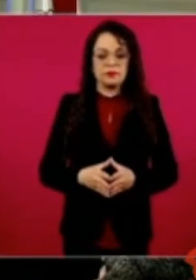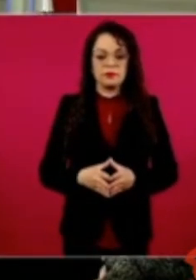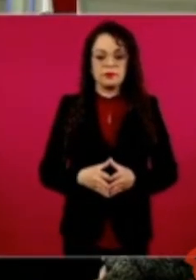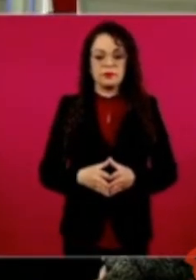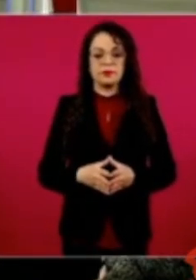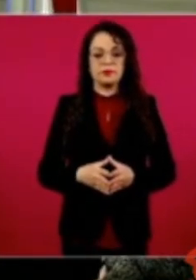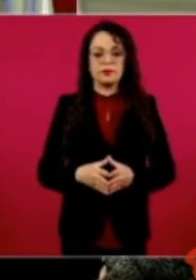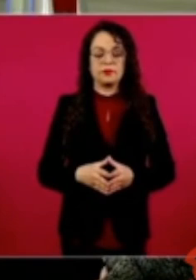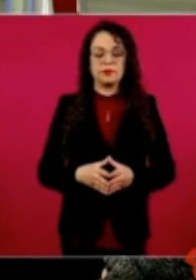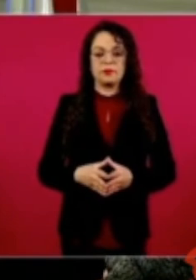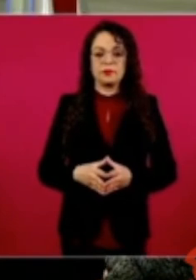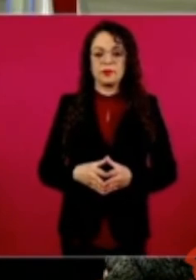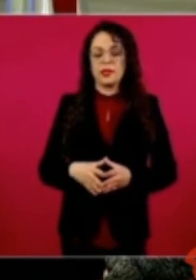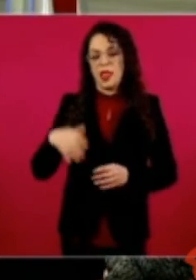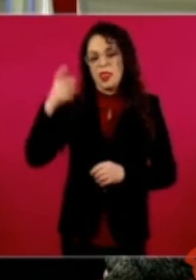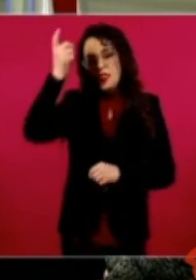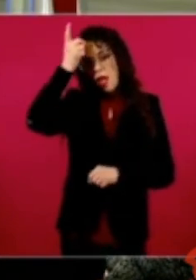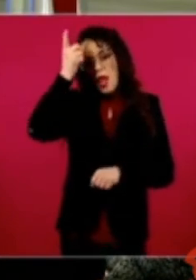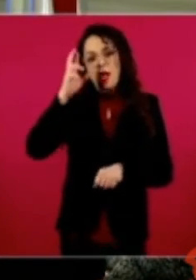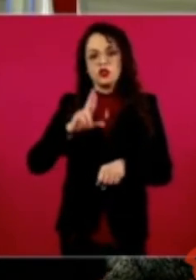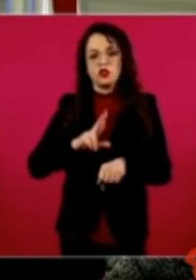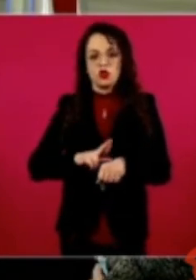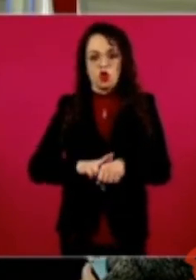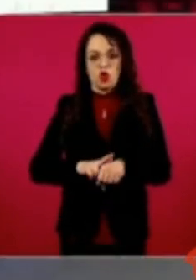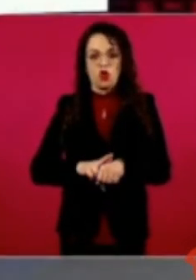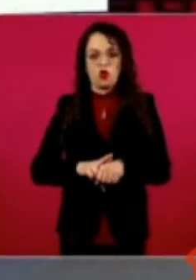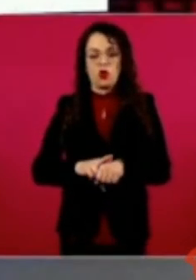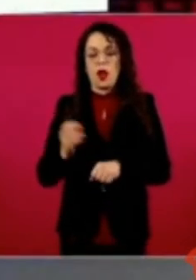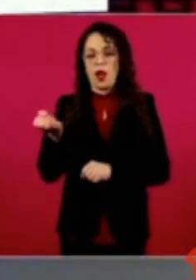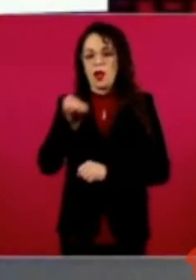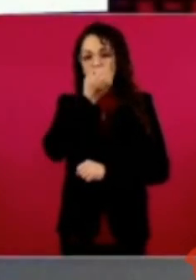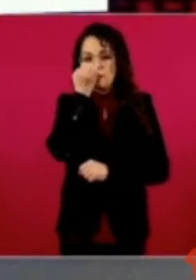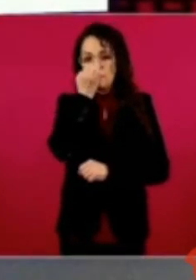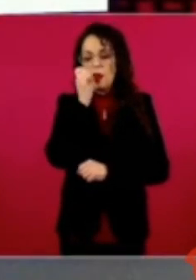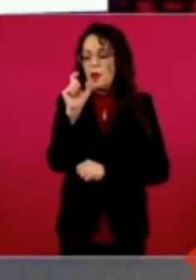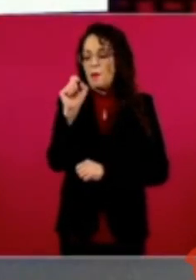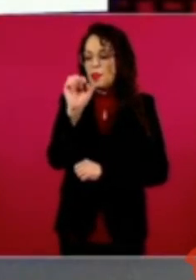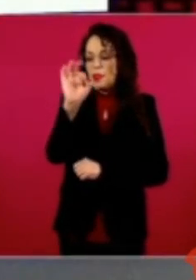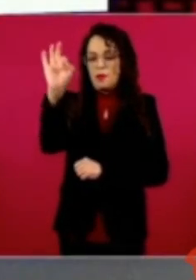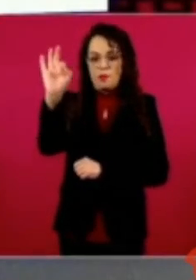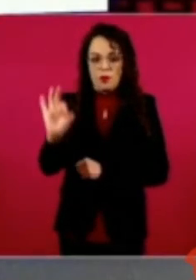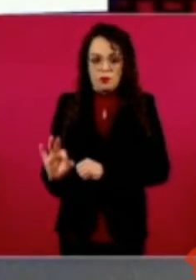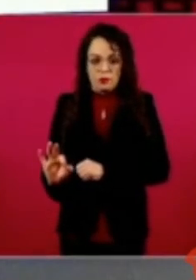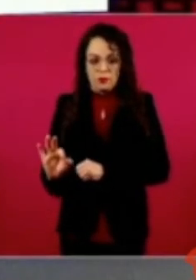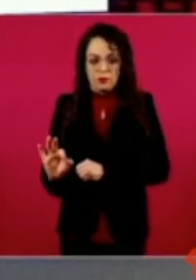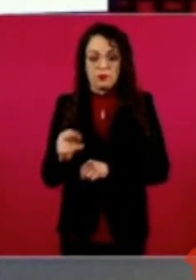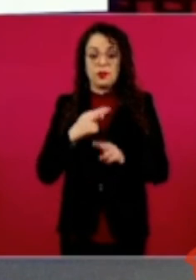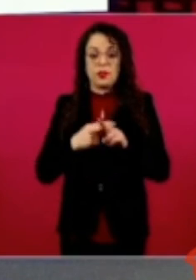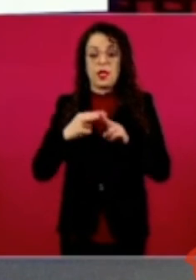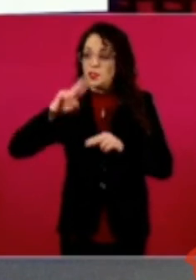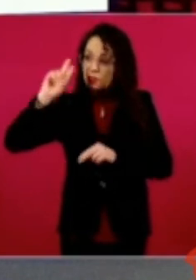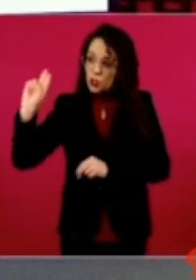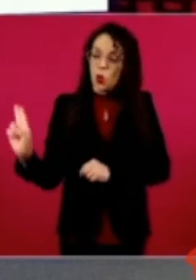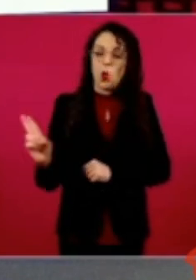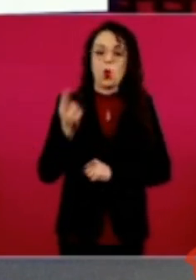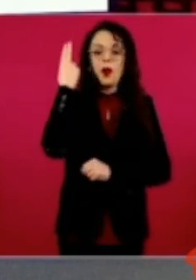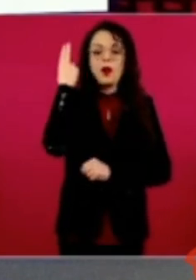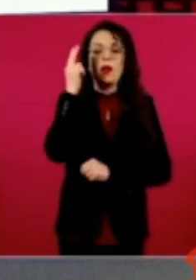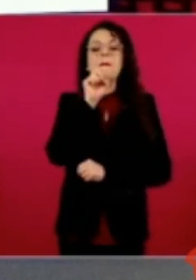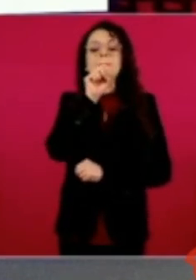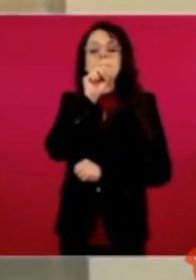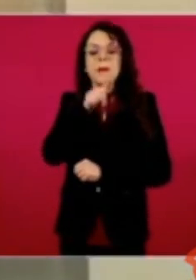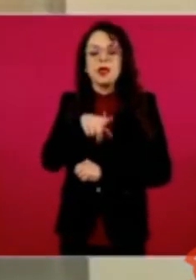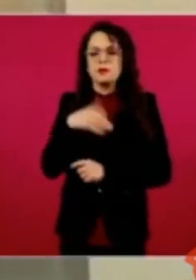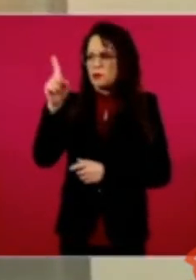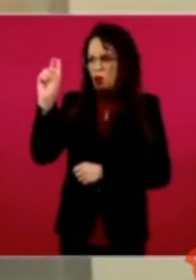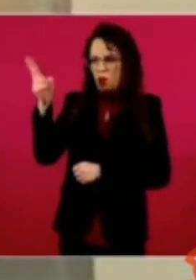20% de direcciones de los planteles educativos y universidades también, que es autónoma